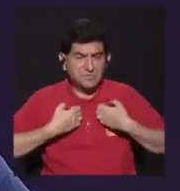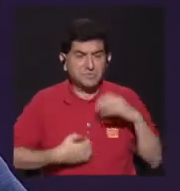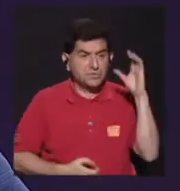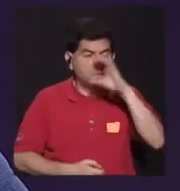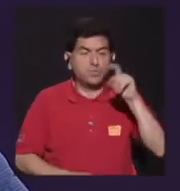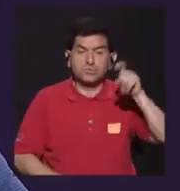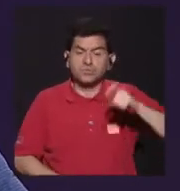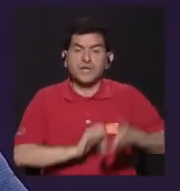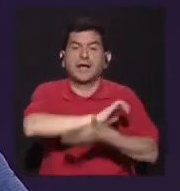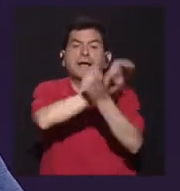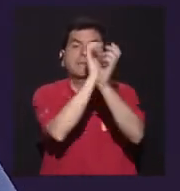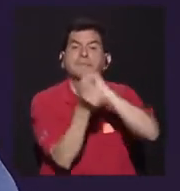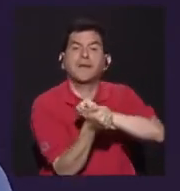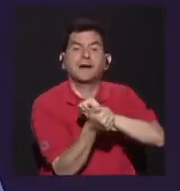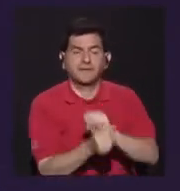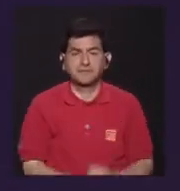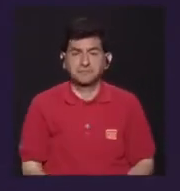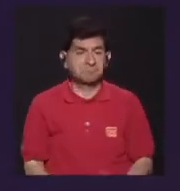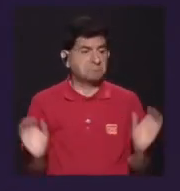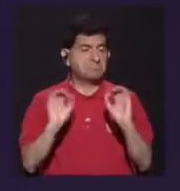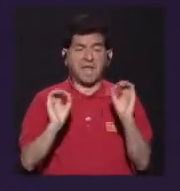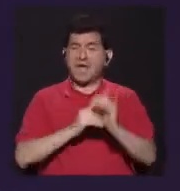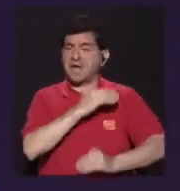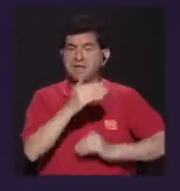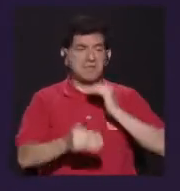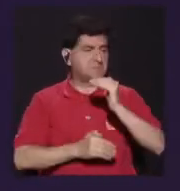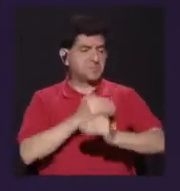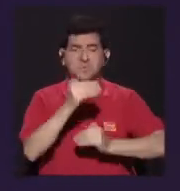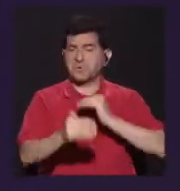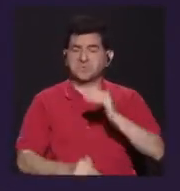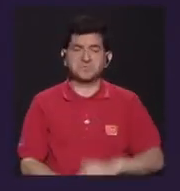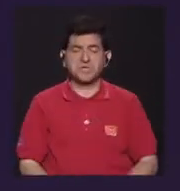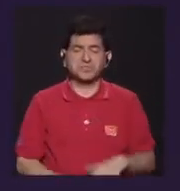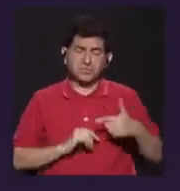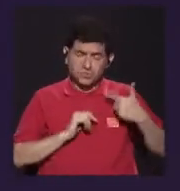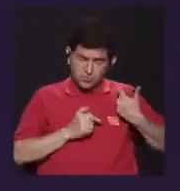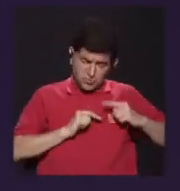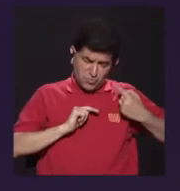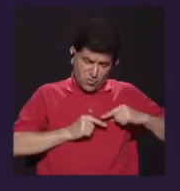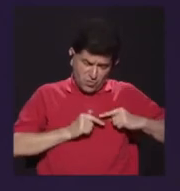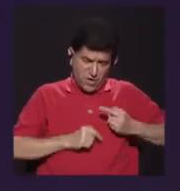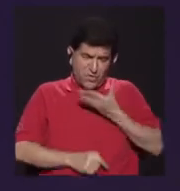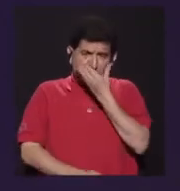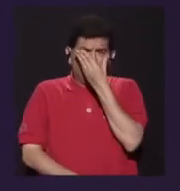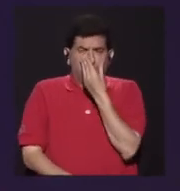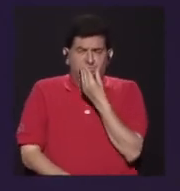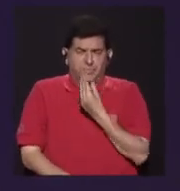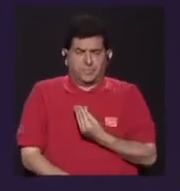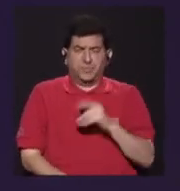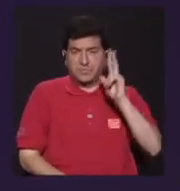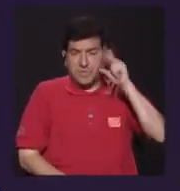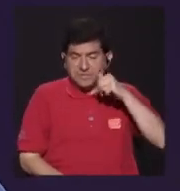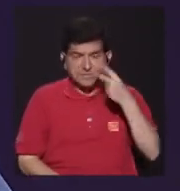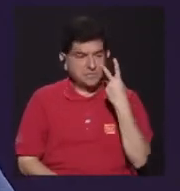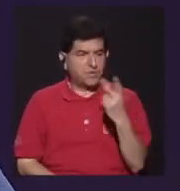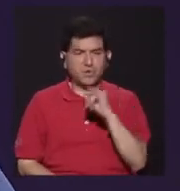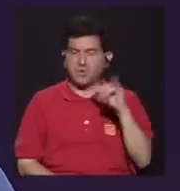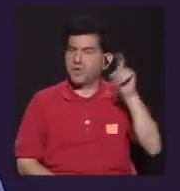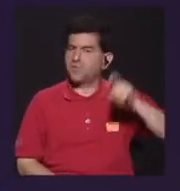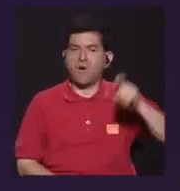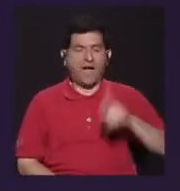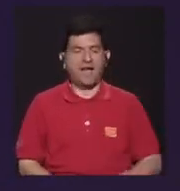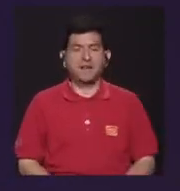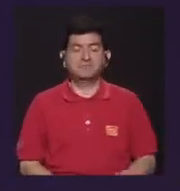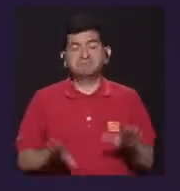una necesidad de cambio. Si no tiene ningún proceso, por lo menos, de dolor o de sufrimiento de este machismo, no lo va a ver como una necesidad.